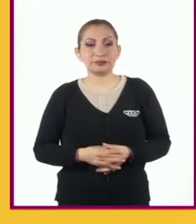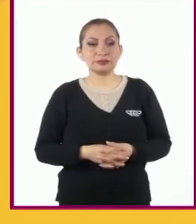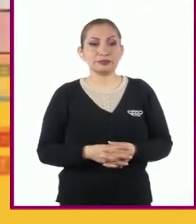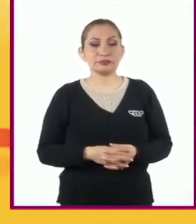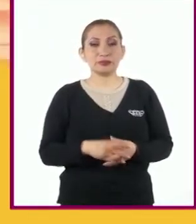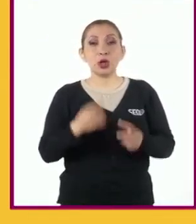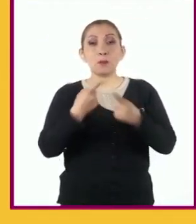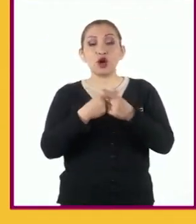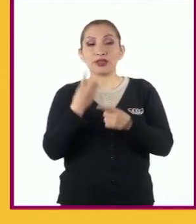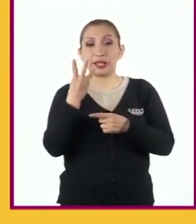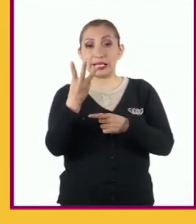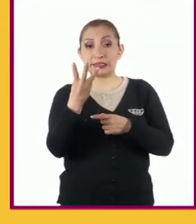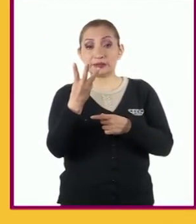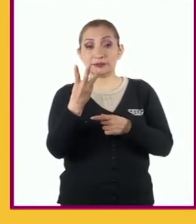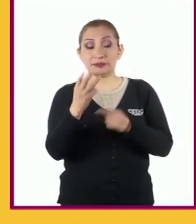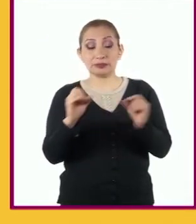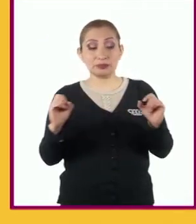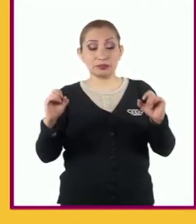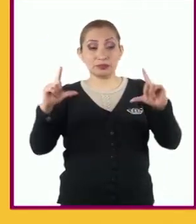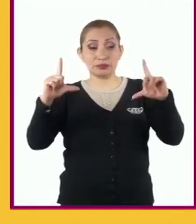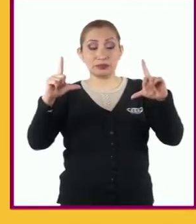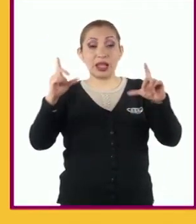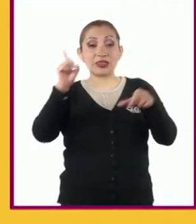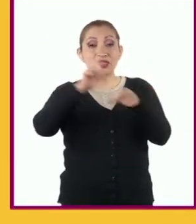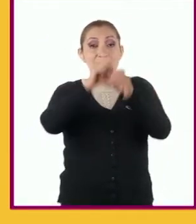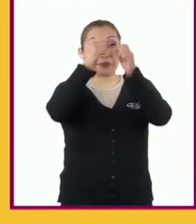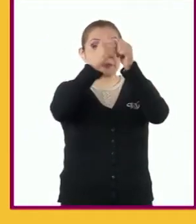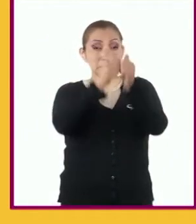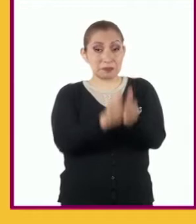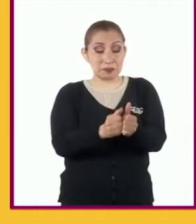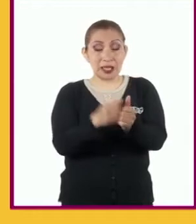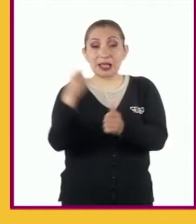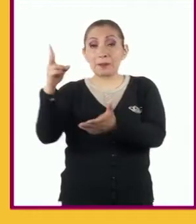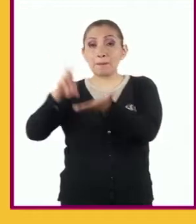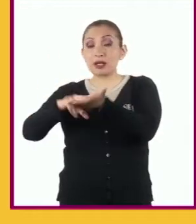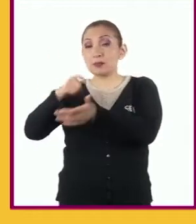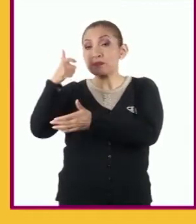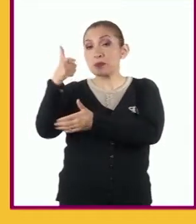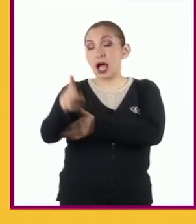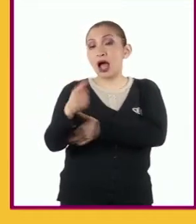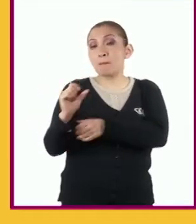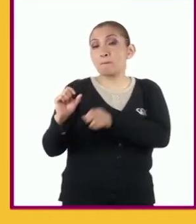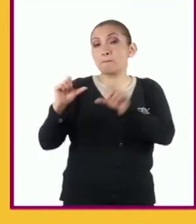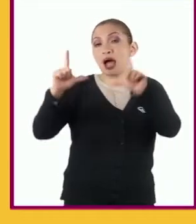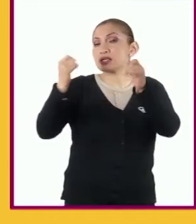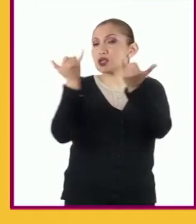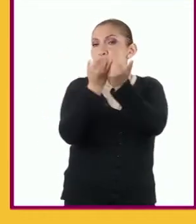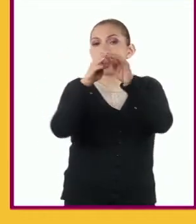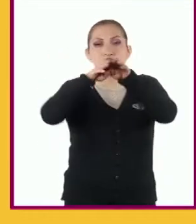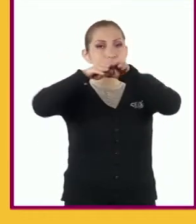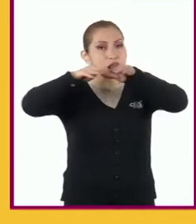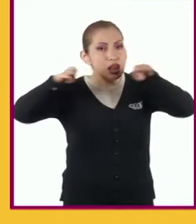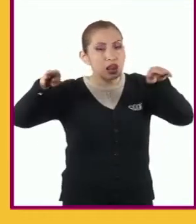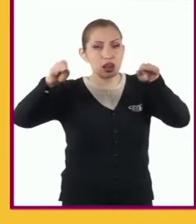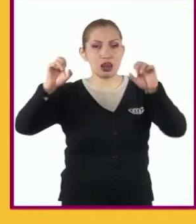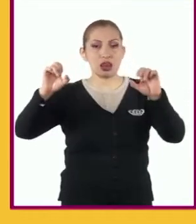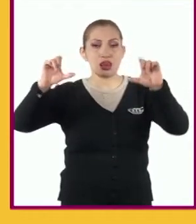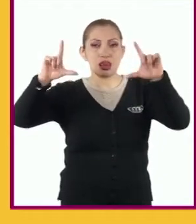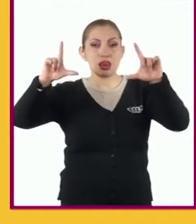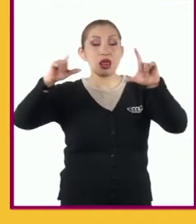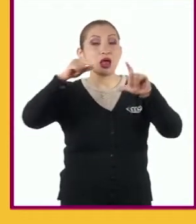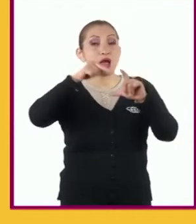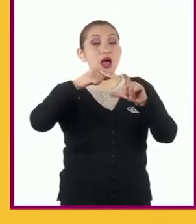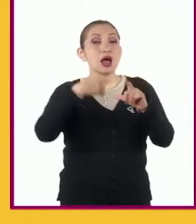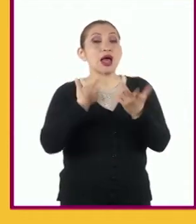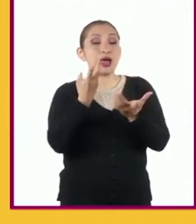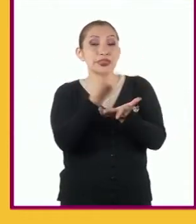Por 3. El aumento entre los días de hospedaje y el costo aumentarán en la misma proporción, en este